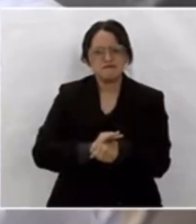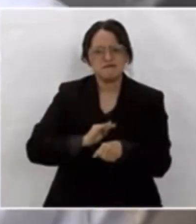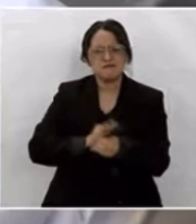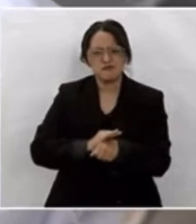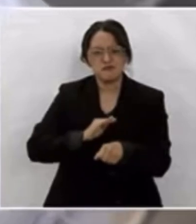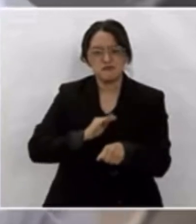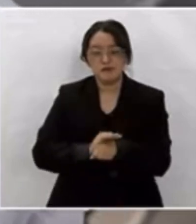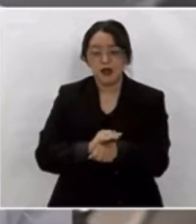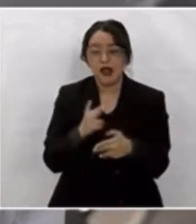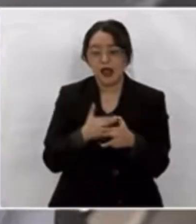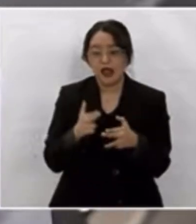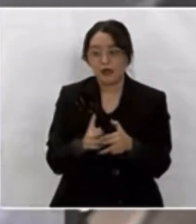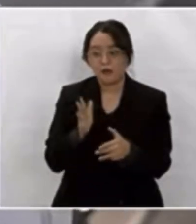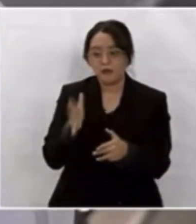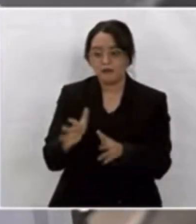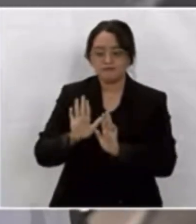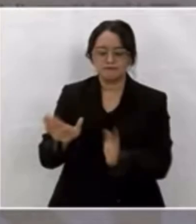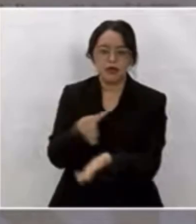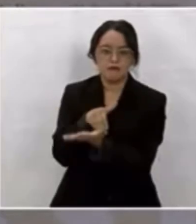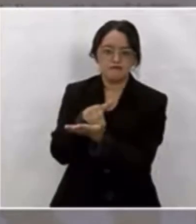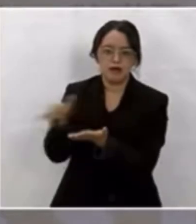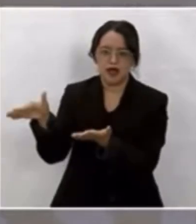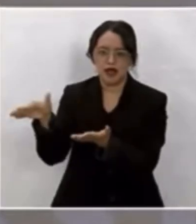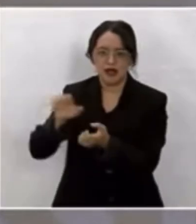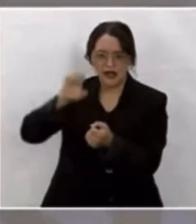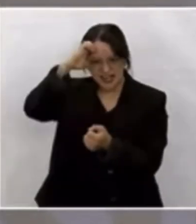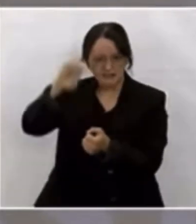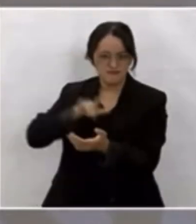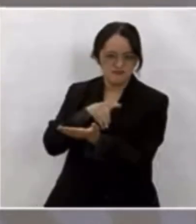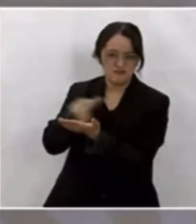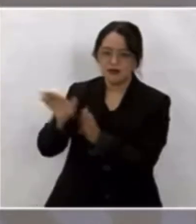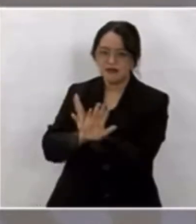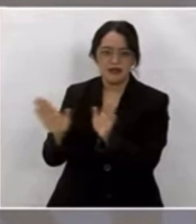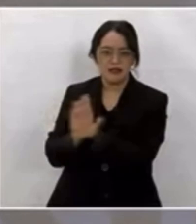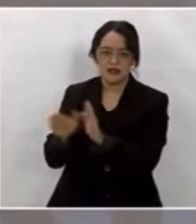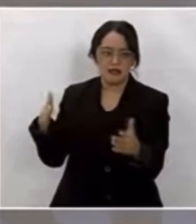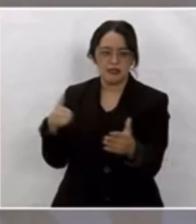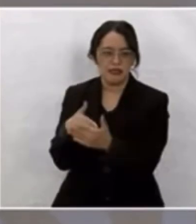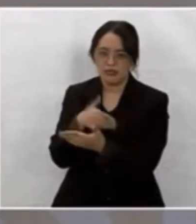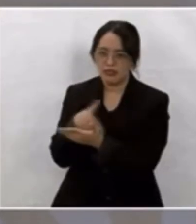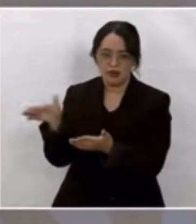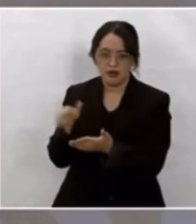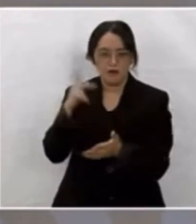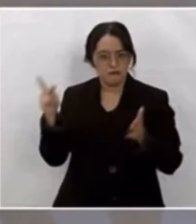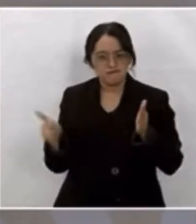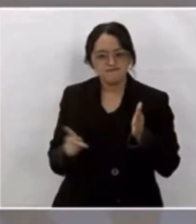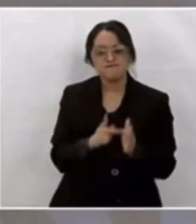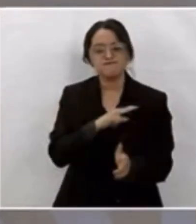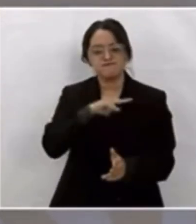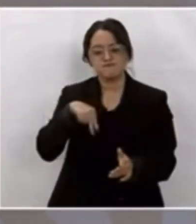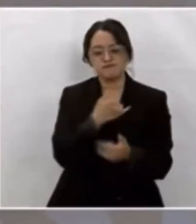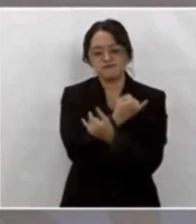hasta que se expulsó a los extranjeros y se restauró